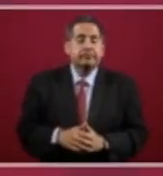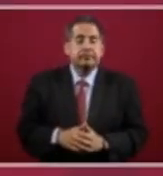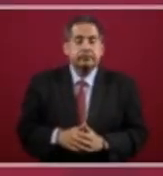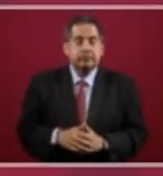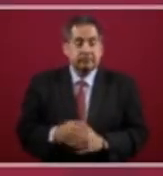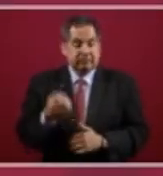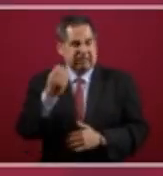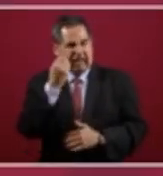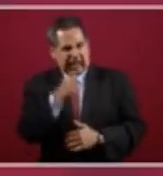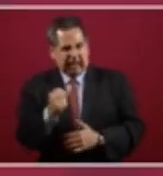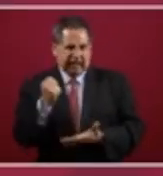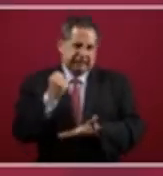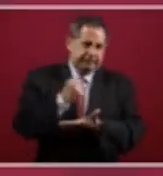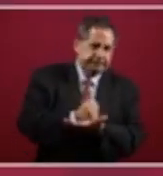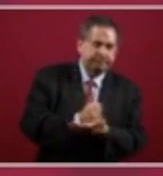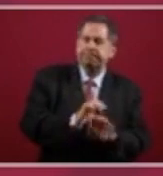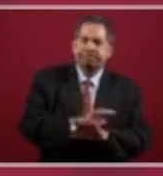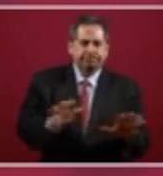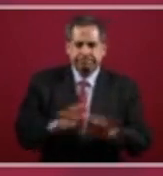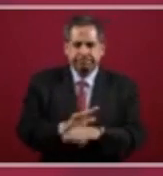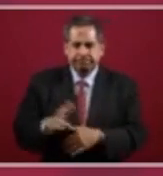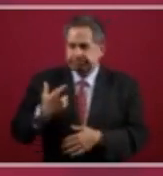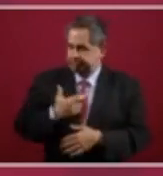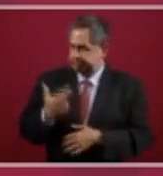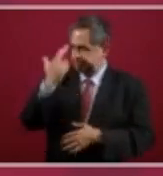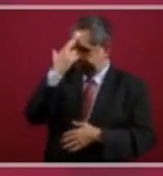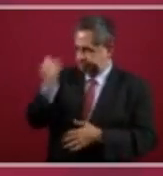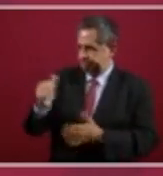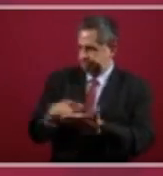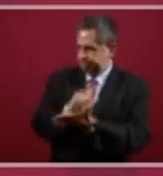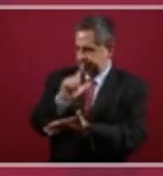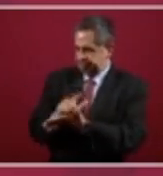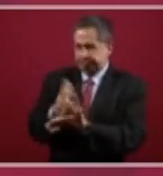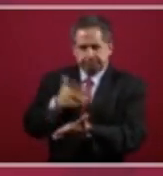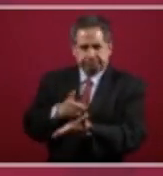por la fuerza, todo por la razón y el derecho.